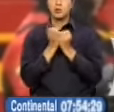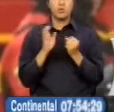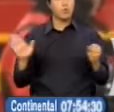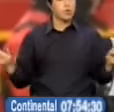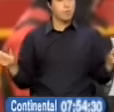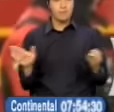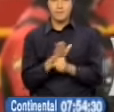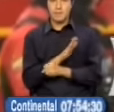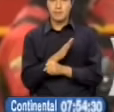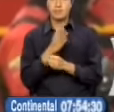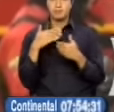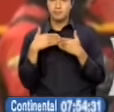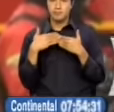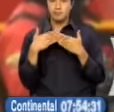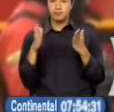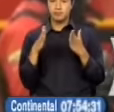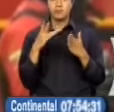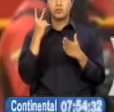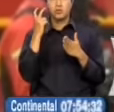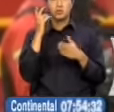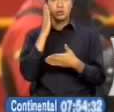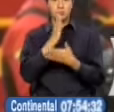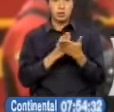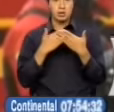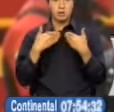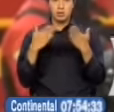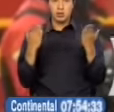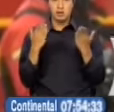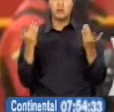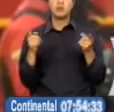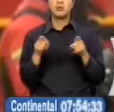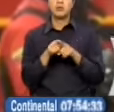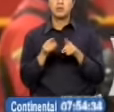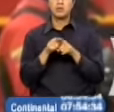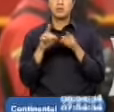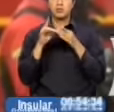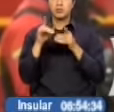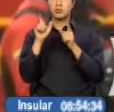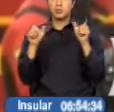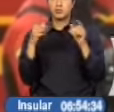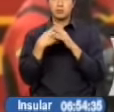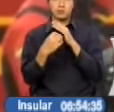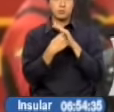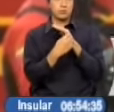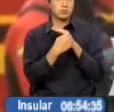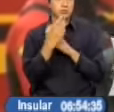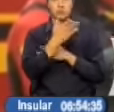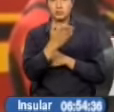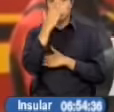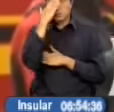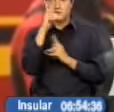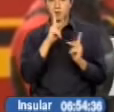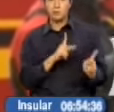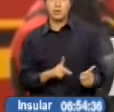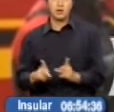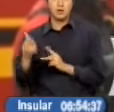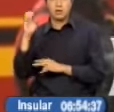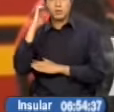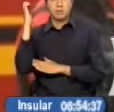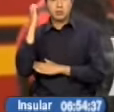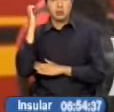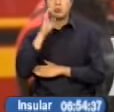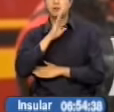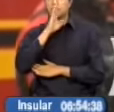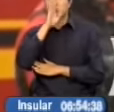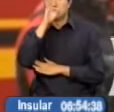lleno estamos las puertas de las 2 y 30 abiertas y también vamos a tener guías de evacuación porque usted sabe que los planes de contingencia no los